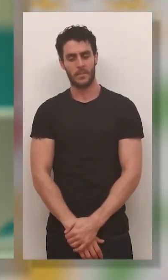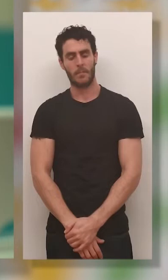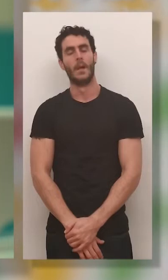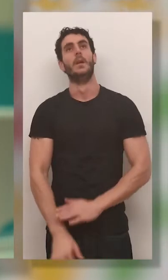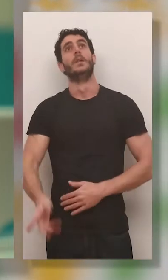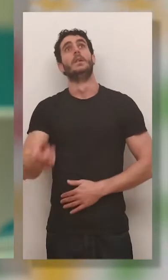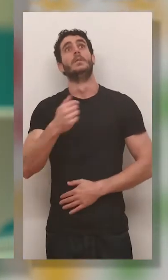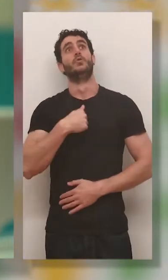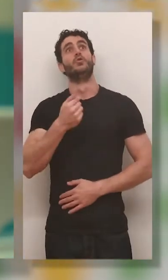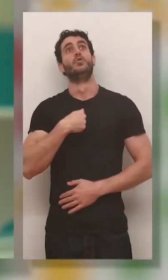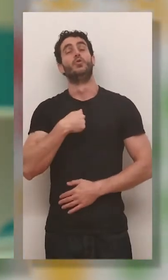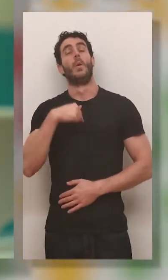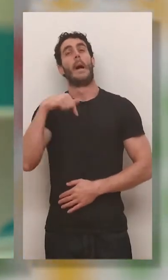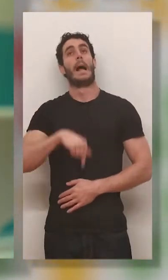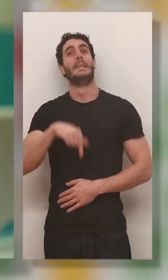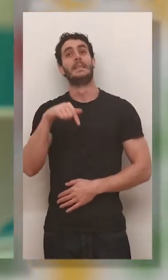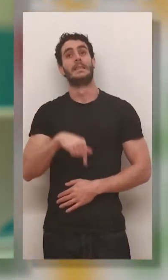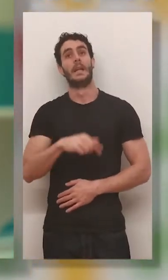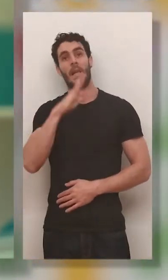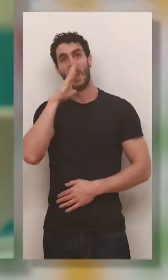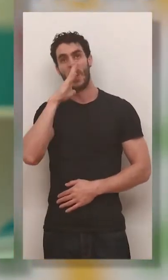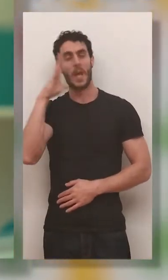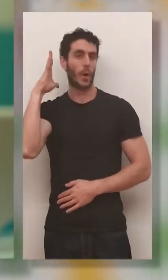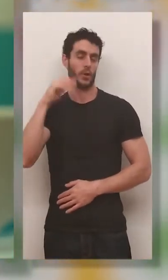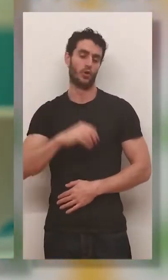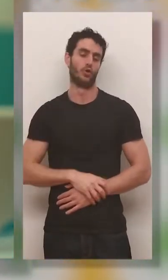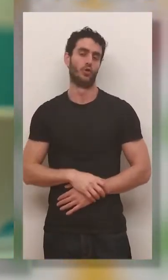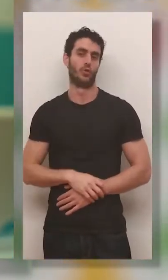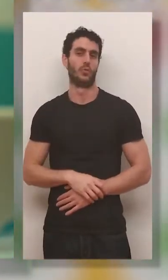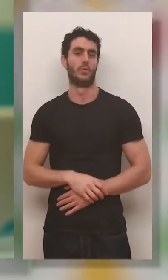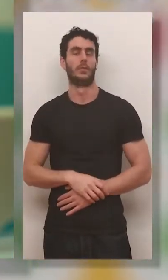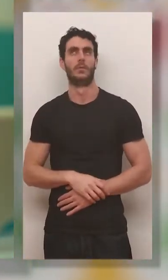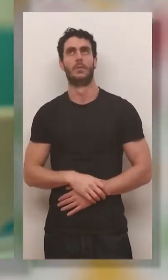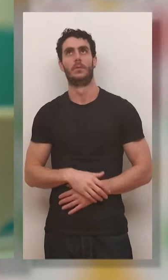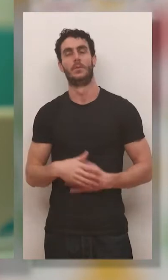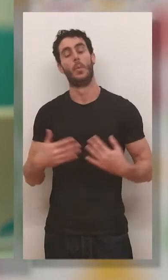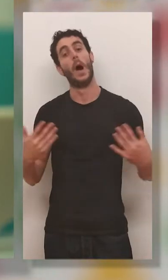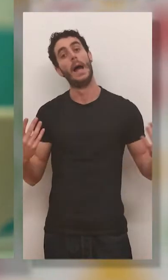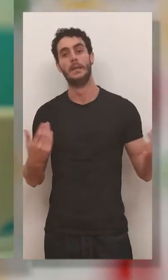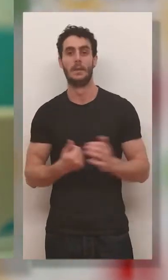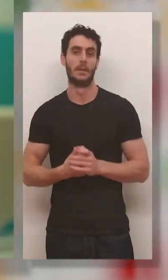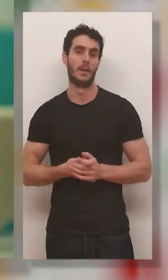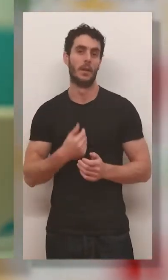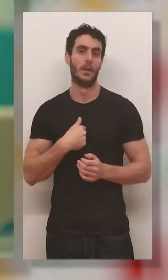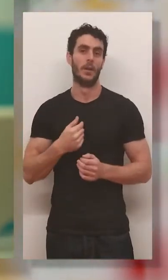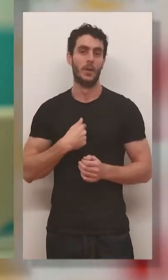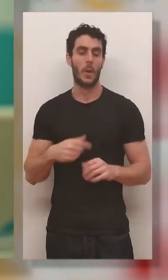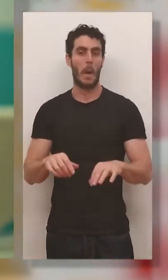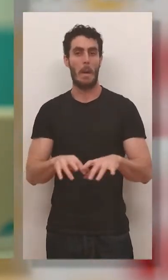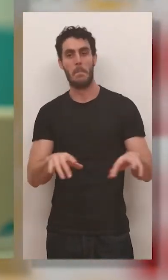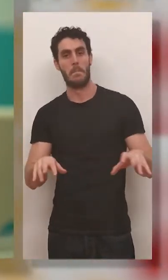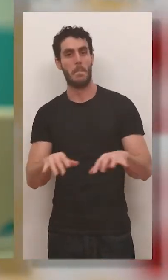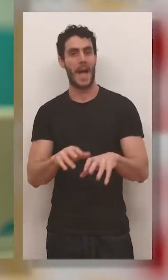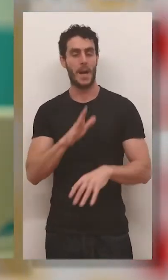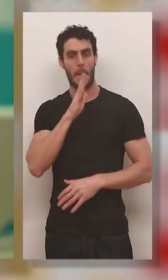Pues llevo aquí desde hace 5 años y pues decidí tocar el piano